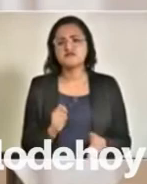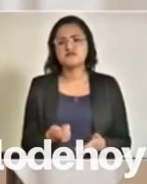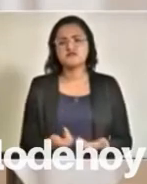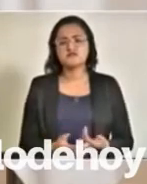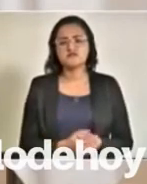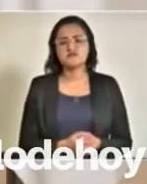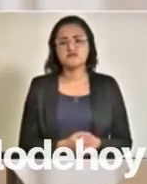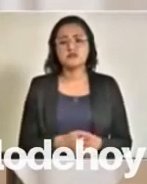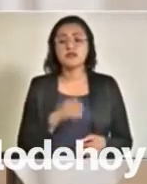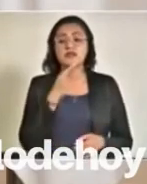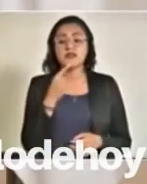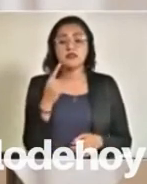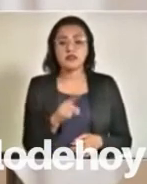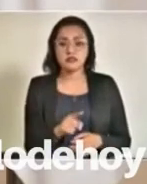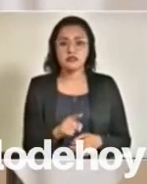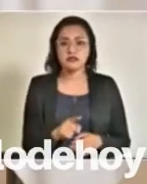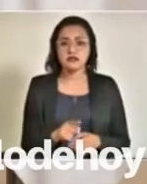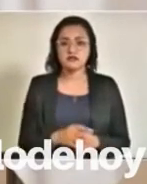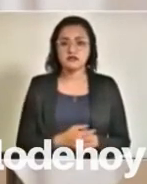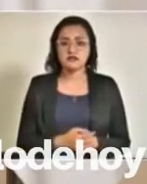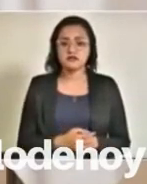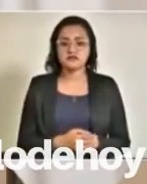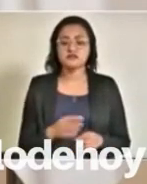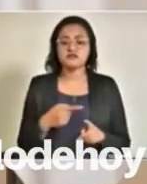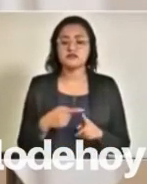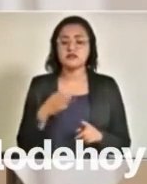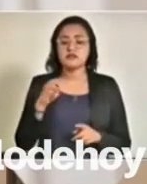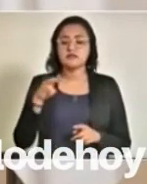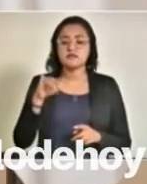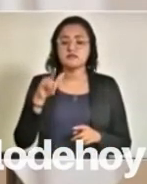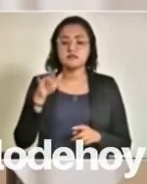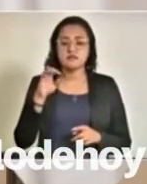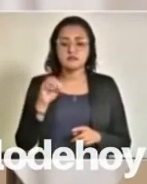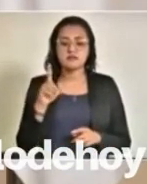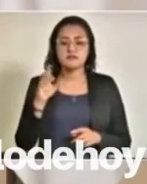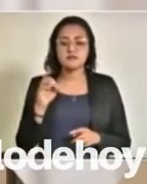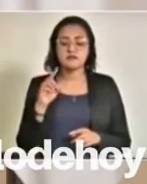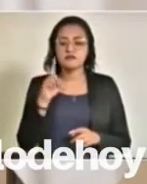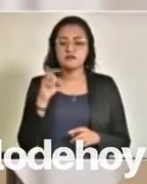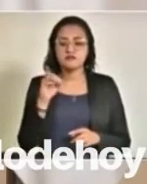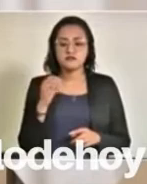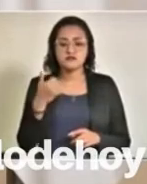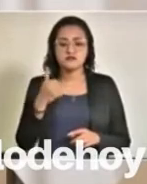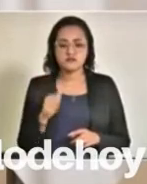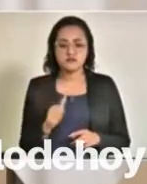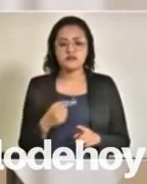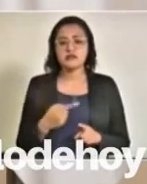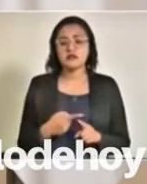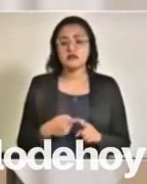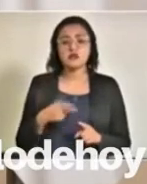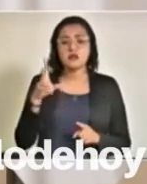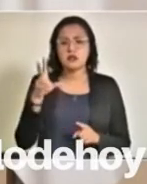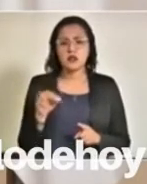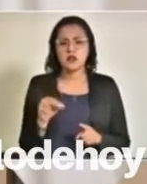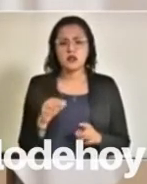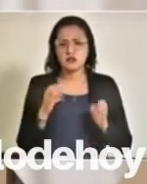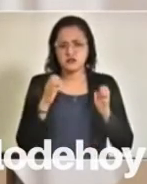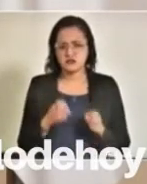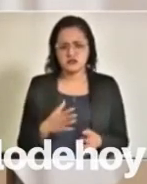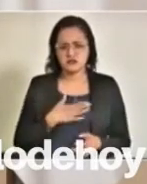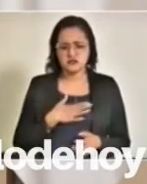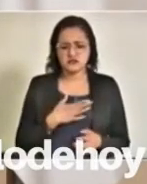la denuncia de hechos de emilio lozoya en la que no aparezco